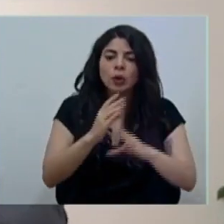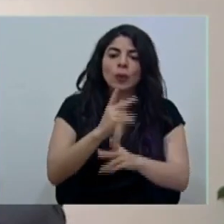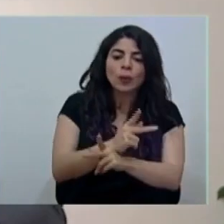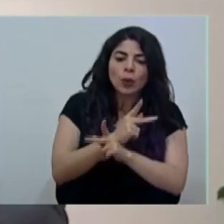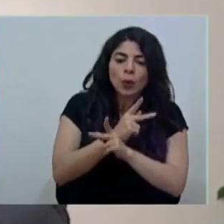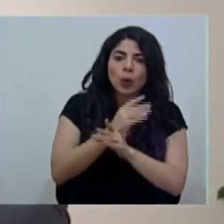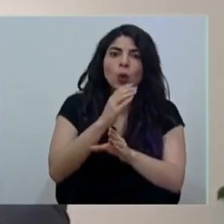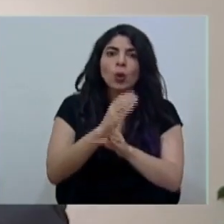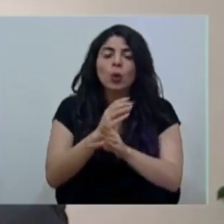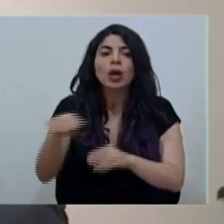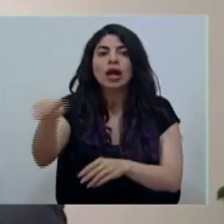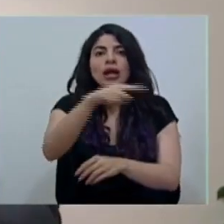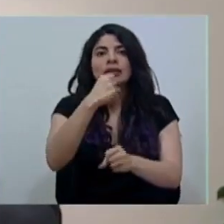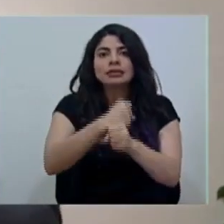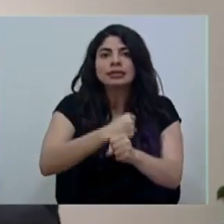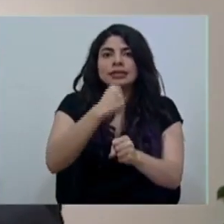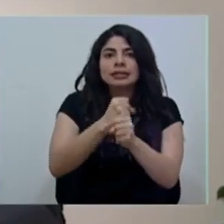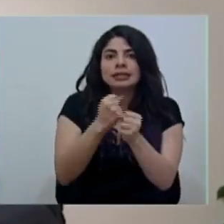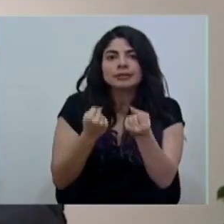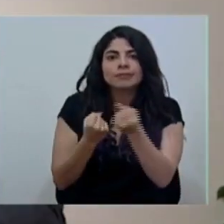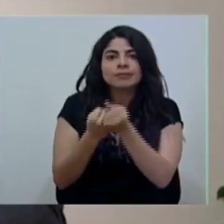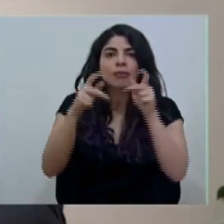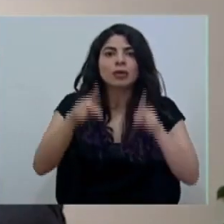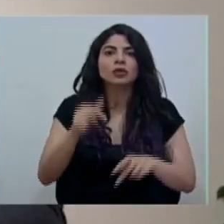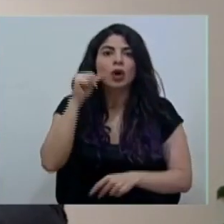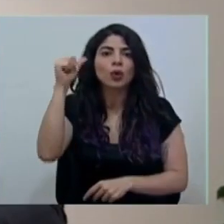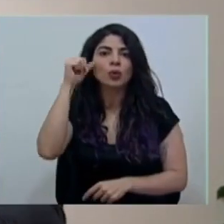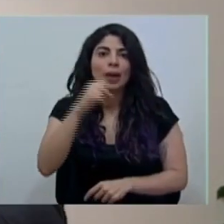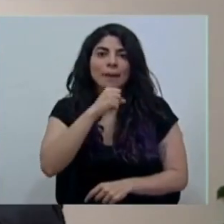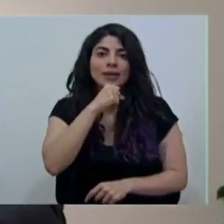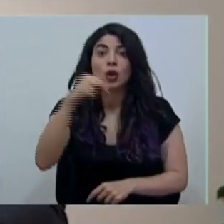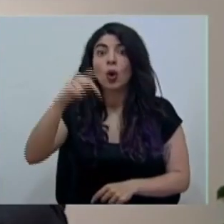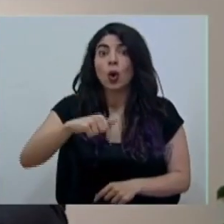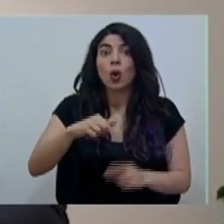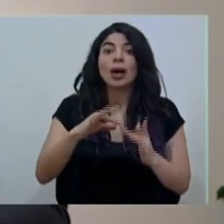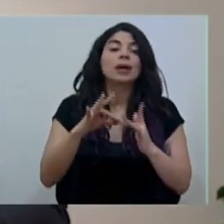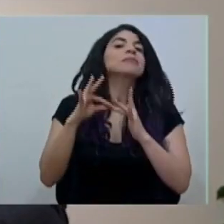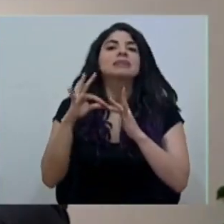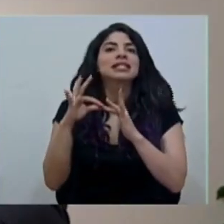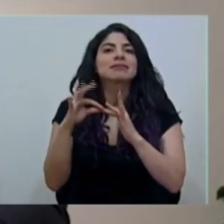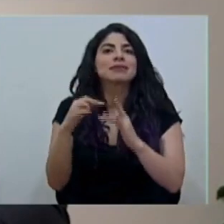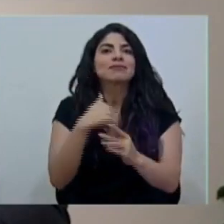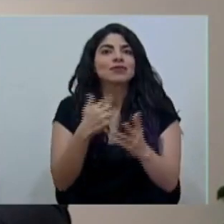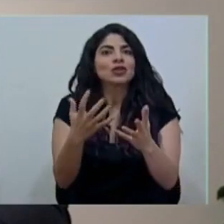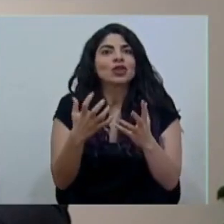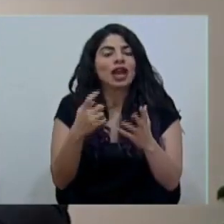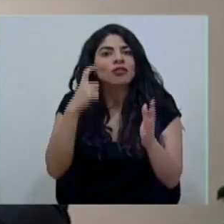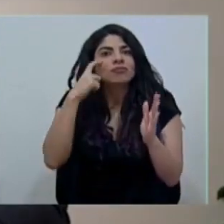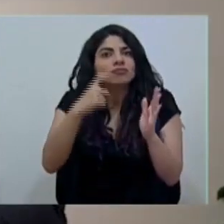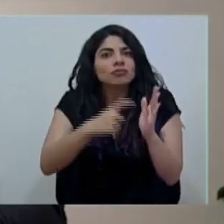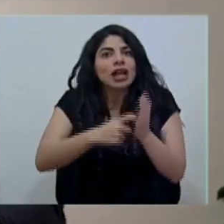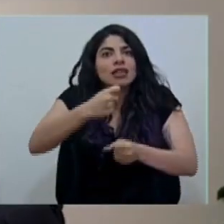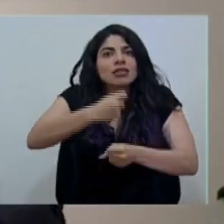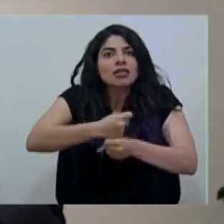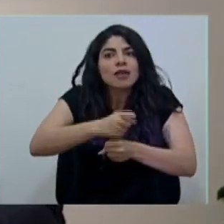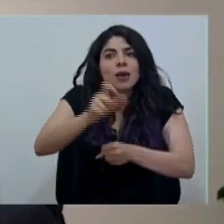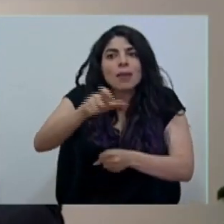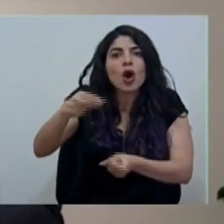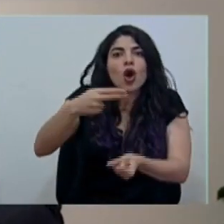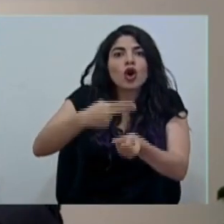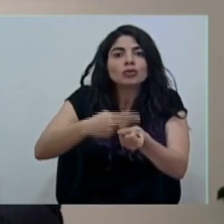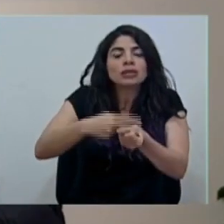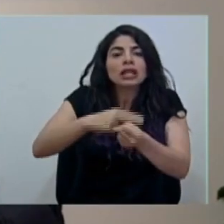trabajan con ustedes, con las personas adultas mayores. Hoy especialmente quiero reconocer el trabajo del personal del